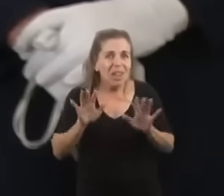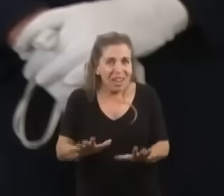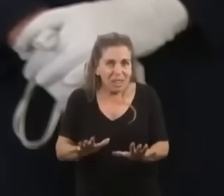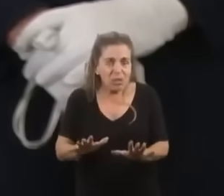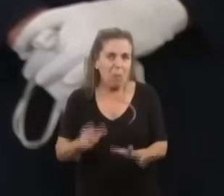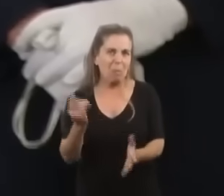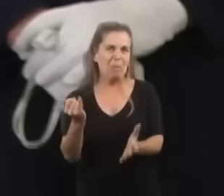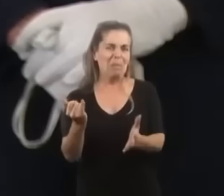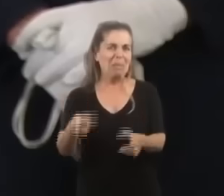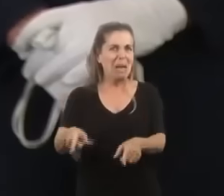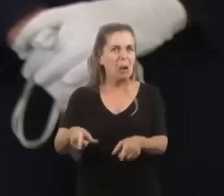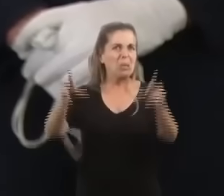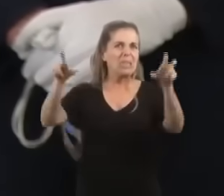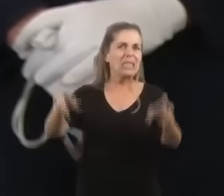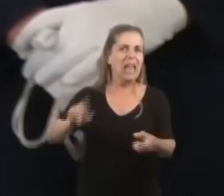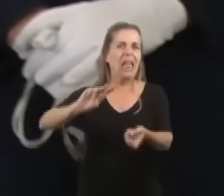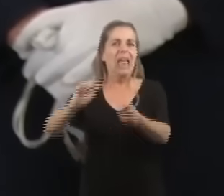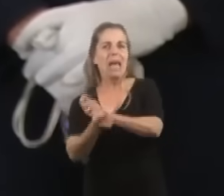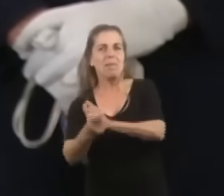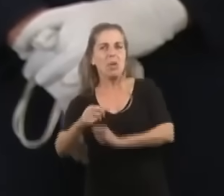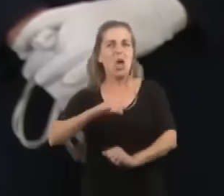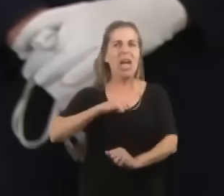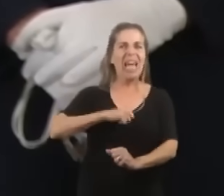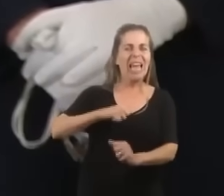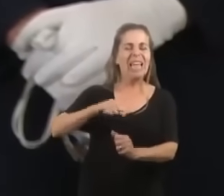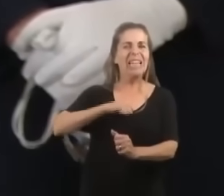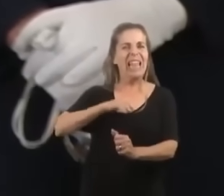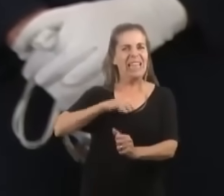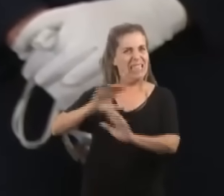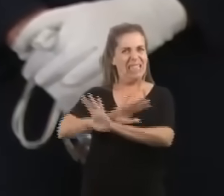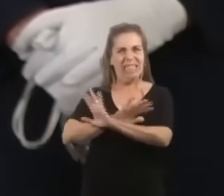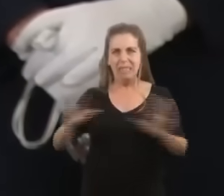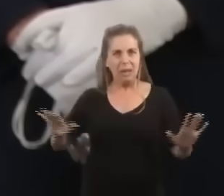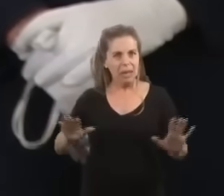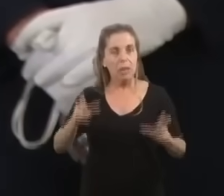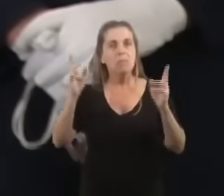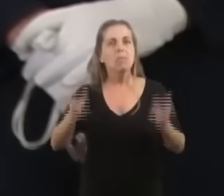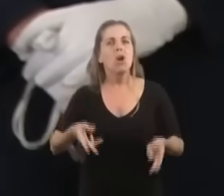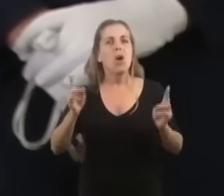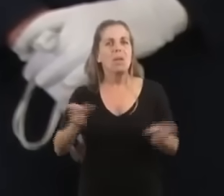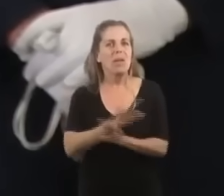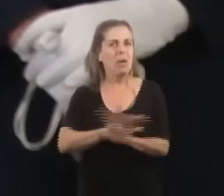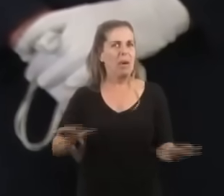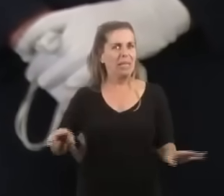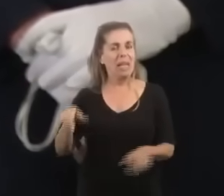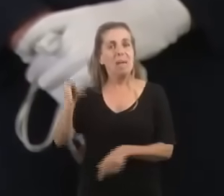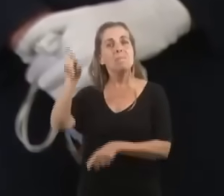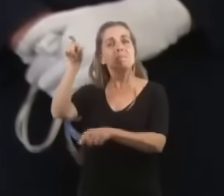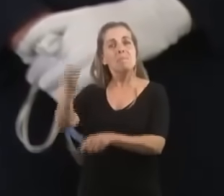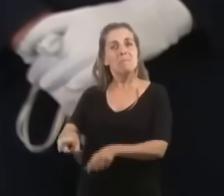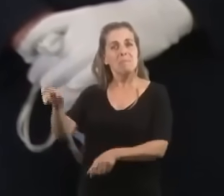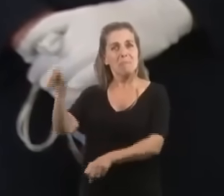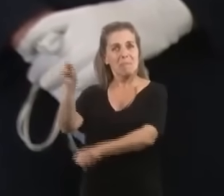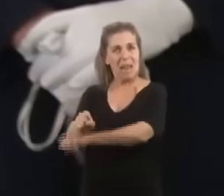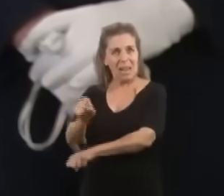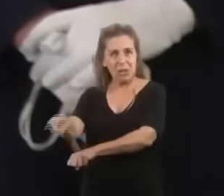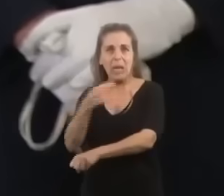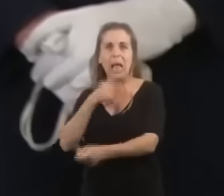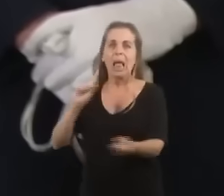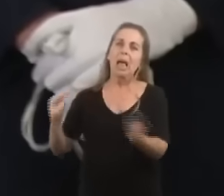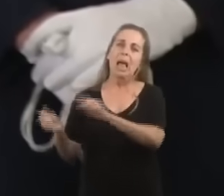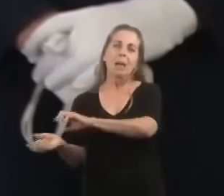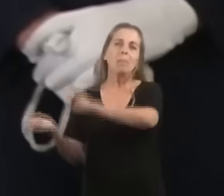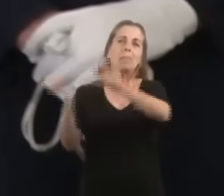se termina vamos a prohibirlo los delincuentes no van a poder solicitar un cambio de penal bajo el paraguas de la identidad de